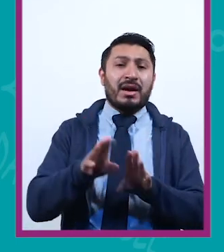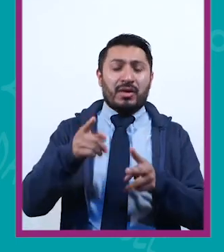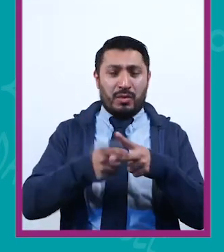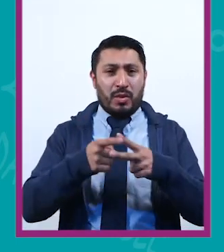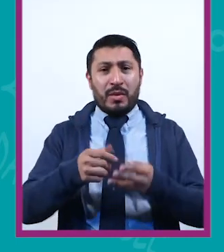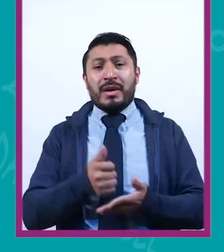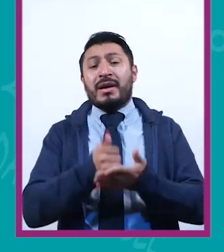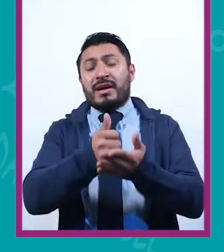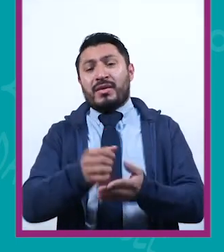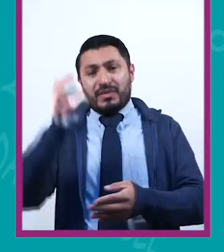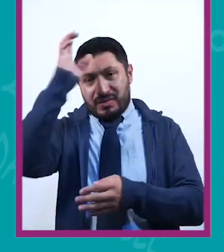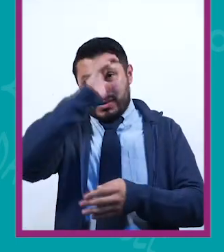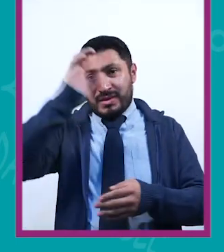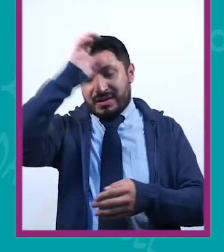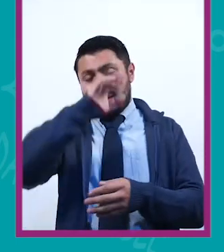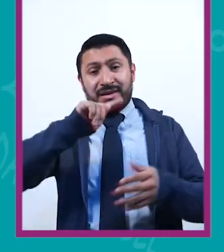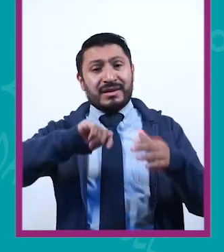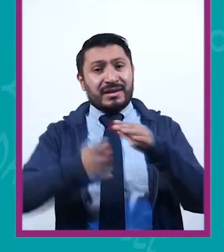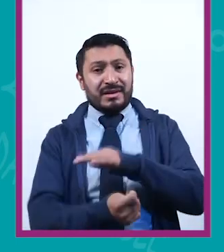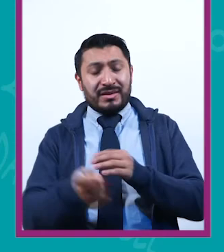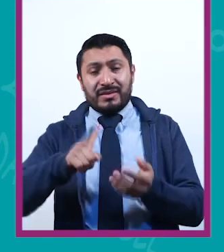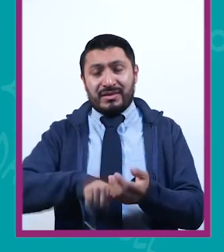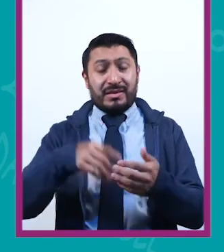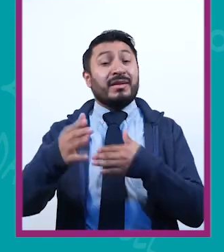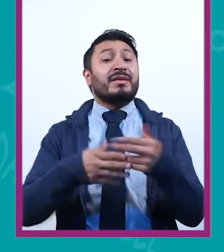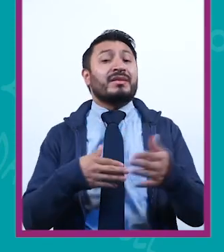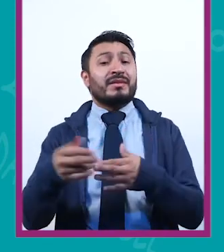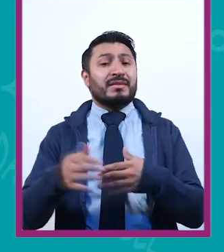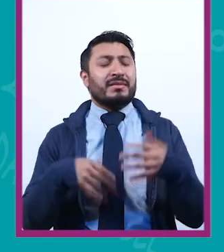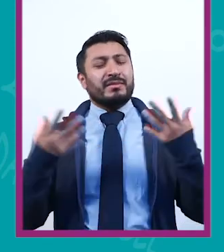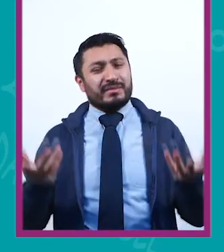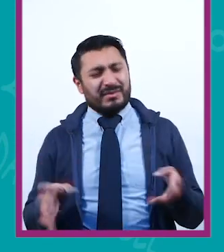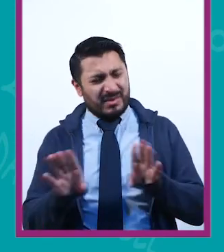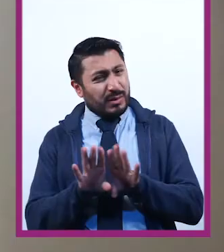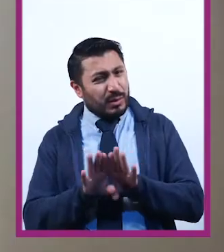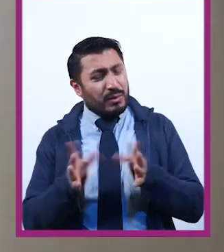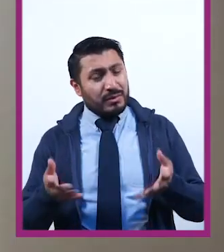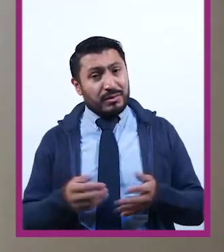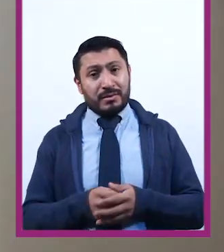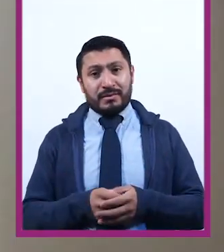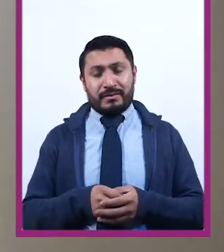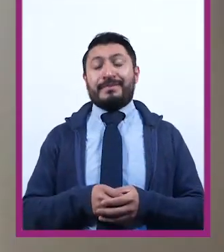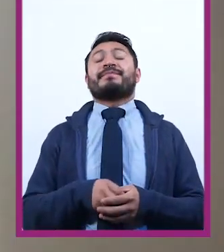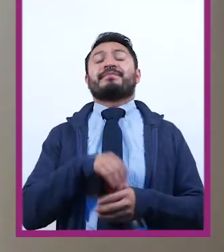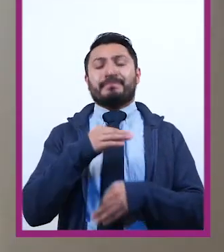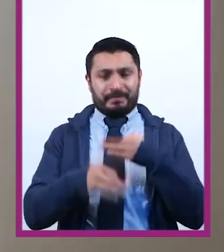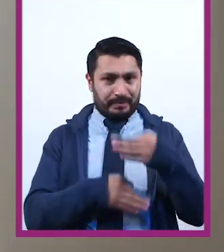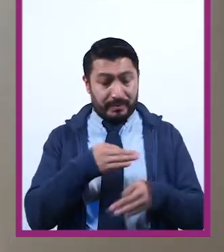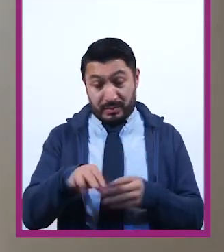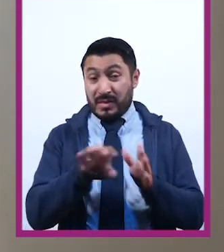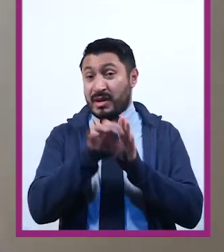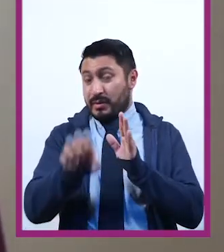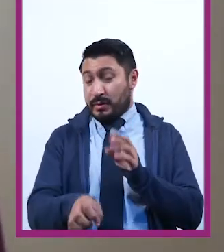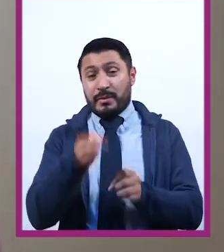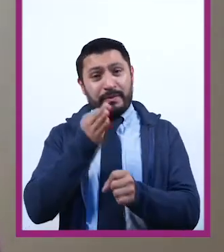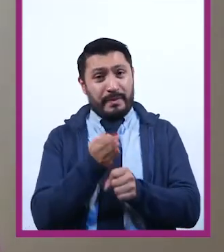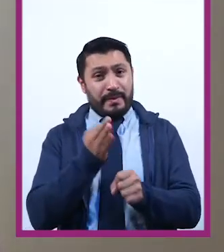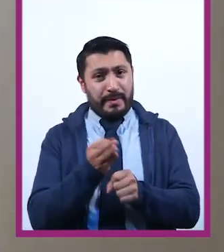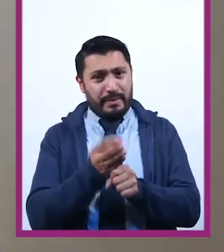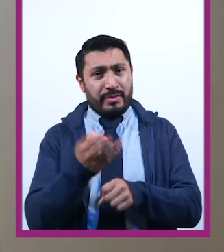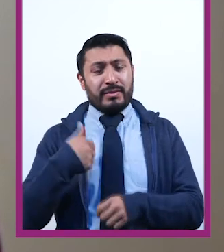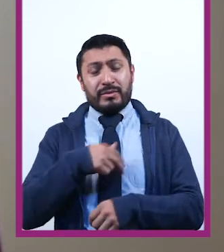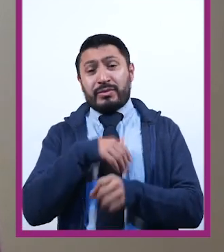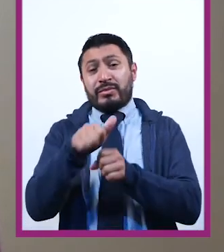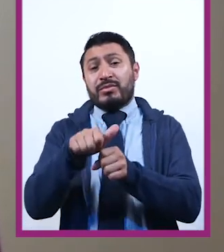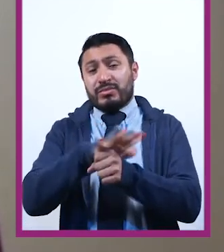cómo ayudan las matemáticas a la ciencia y tecnología en la actualidad? Pues en todo. Por ejemplo, ahorita que